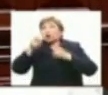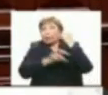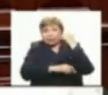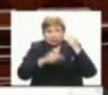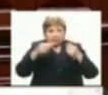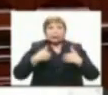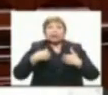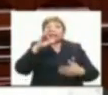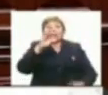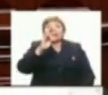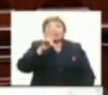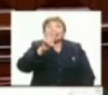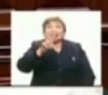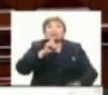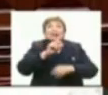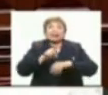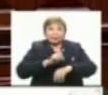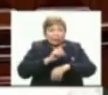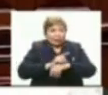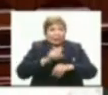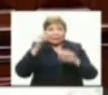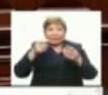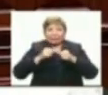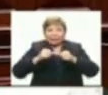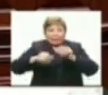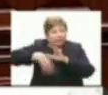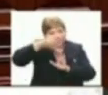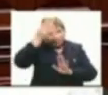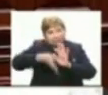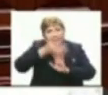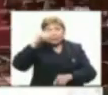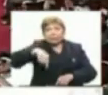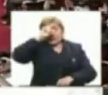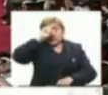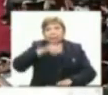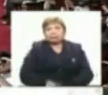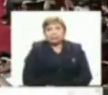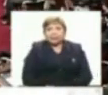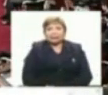tendrán 72 horas de plazo a partir de la fecha para salir del país.